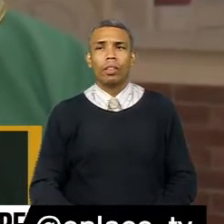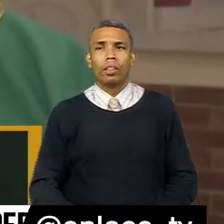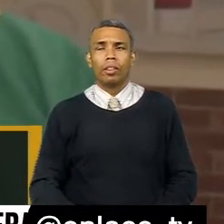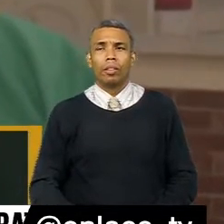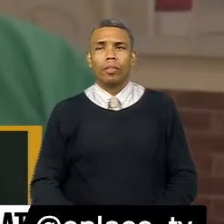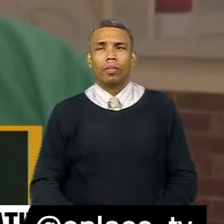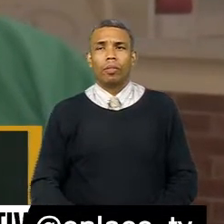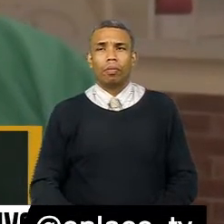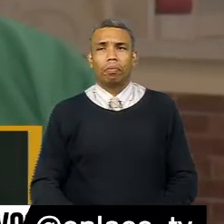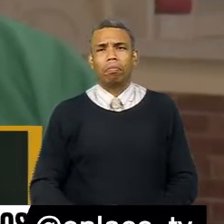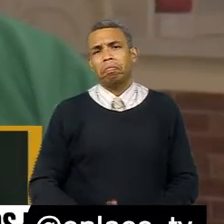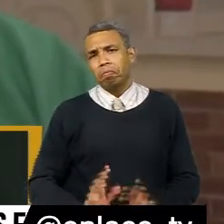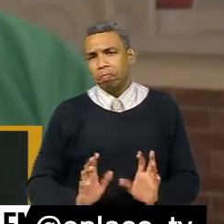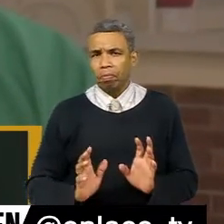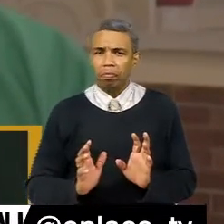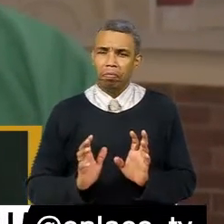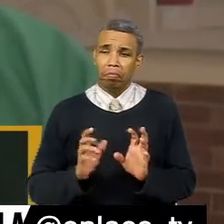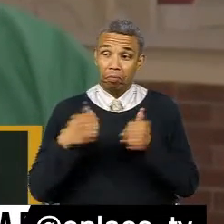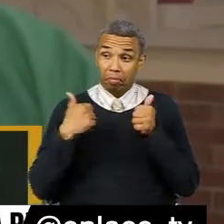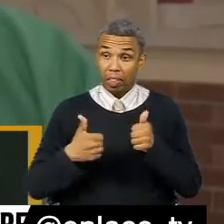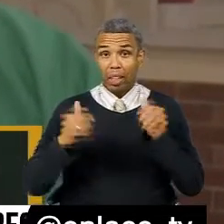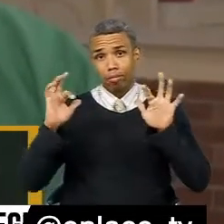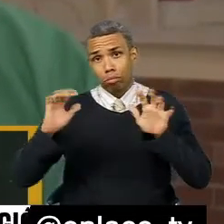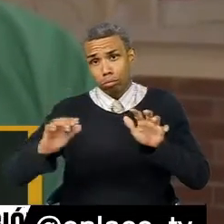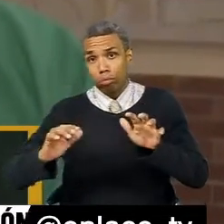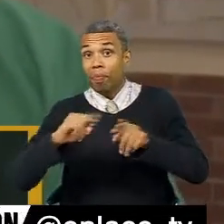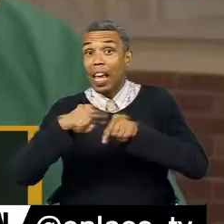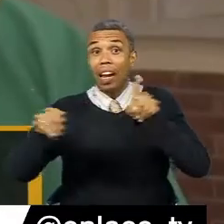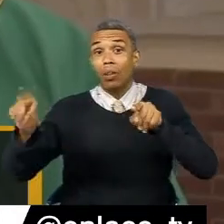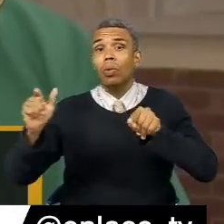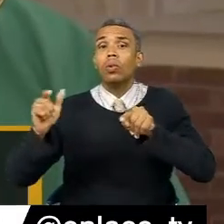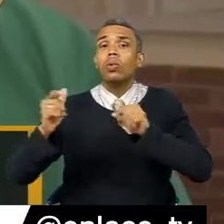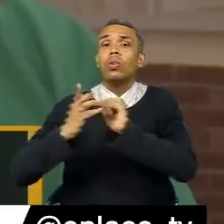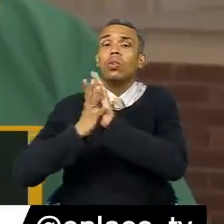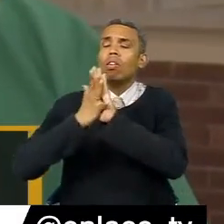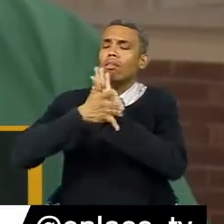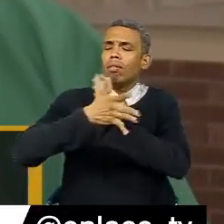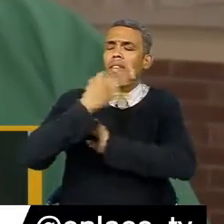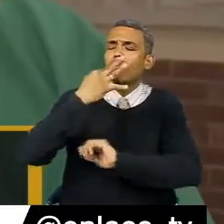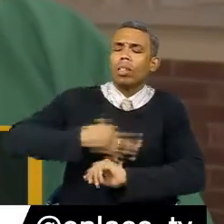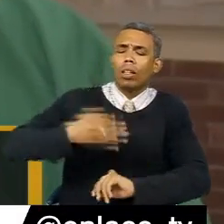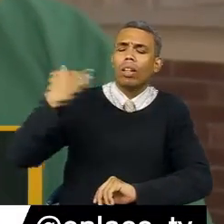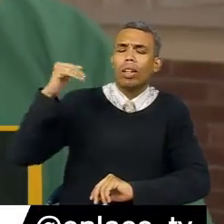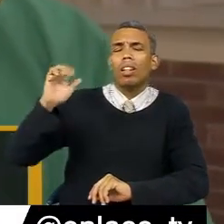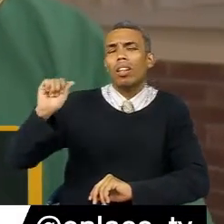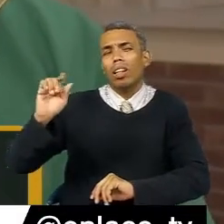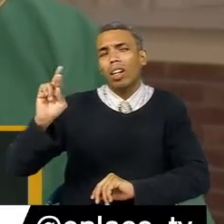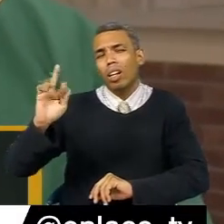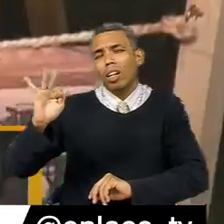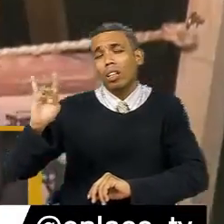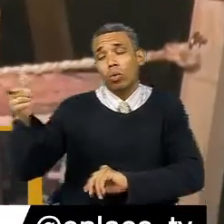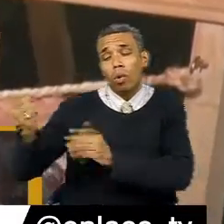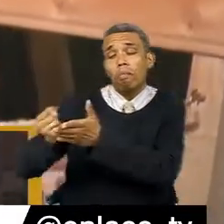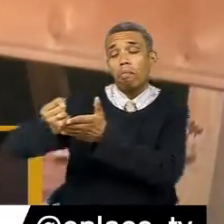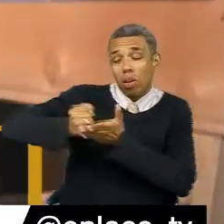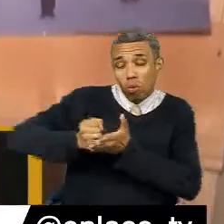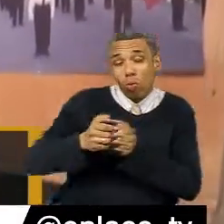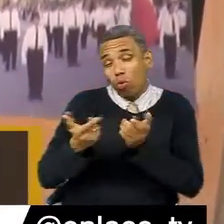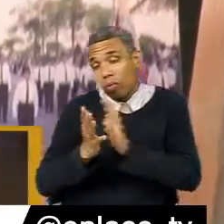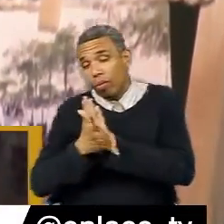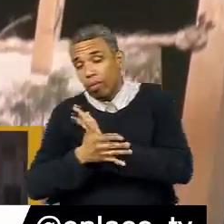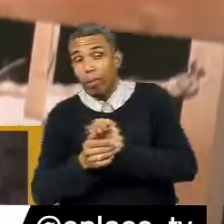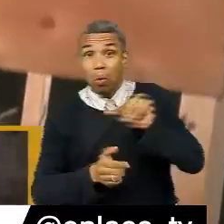mucho testimonio de todo el bien que el padre Arturo sembró y sigue sembrando, porque su legado queda en la comunidad barranqueña. Con